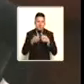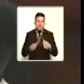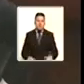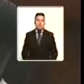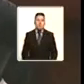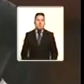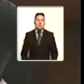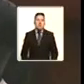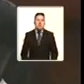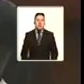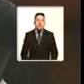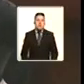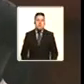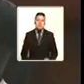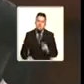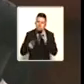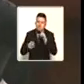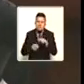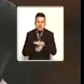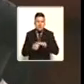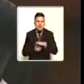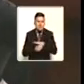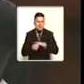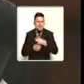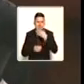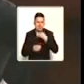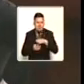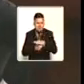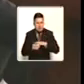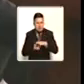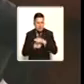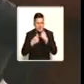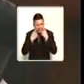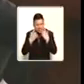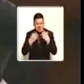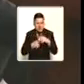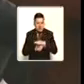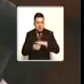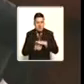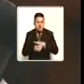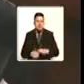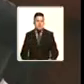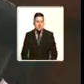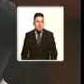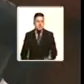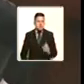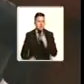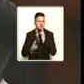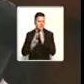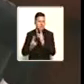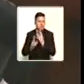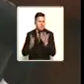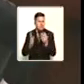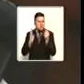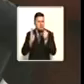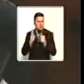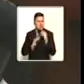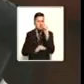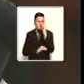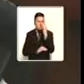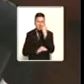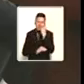que estamos viendo una situación que realmente es catastrófica frente a los resultados que venía teniendo el